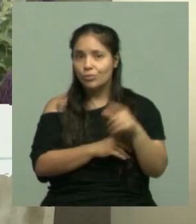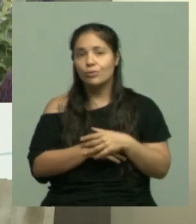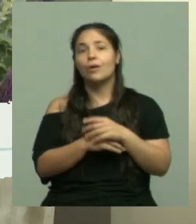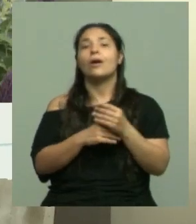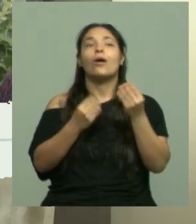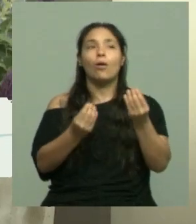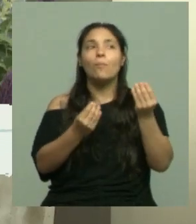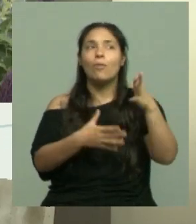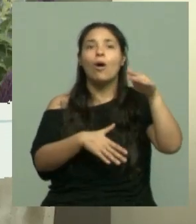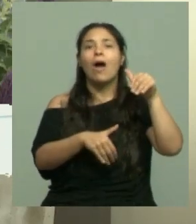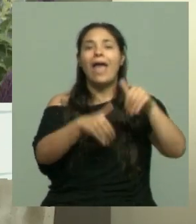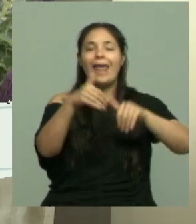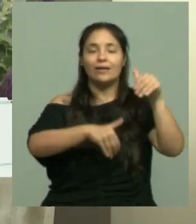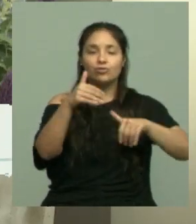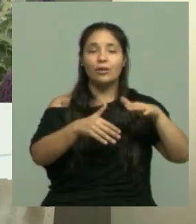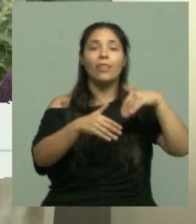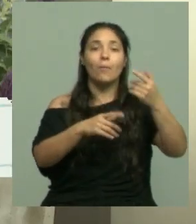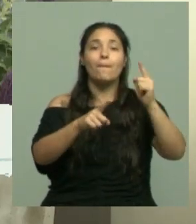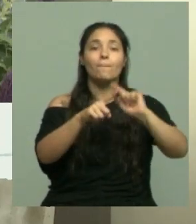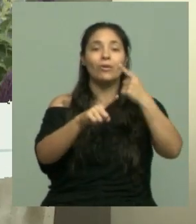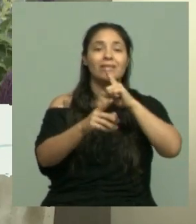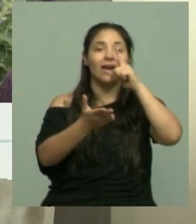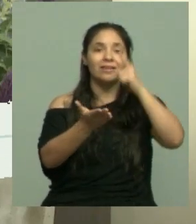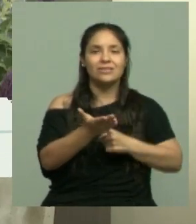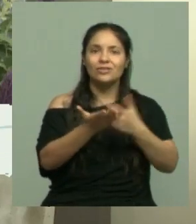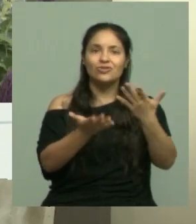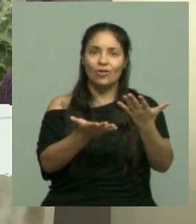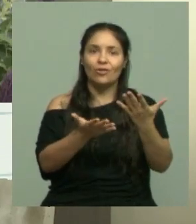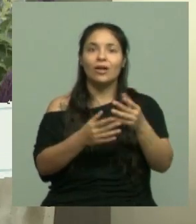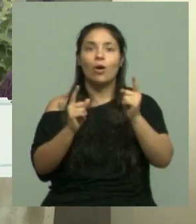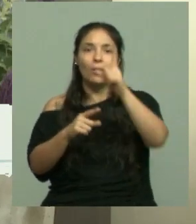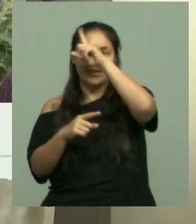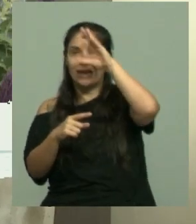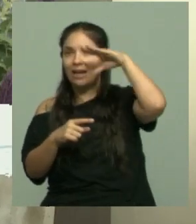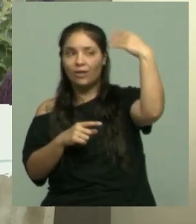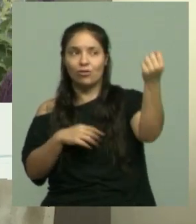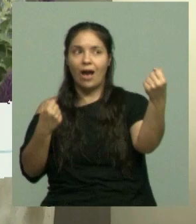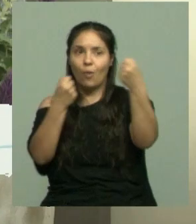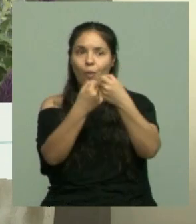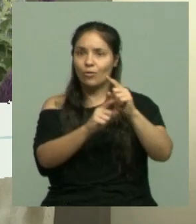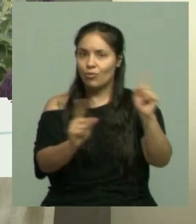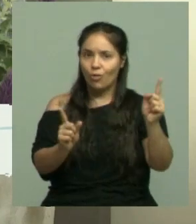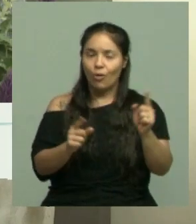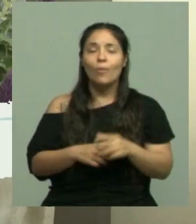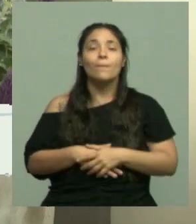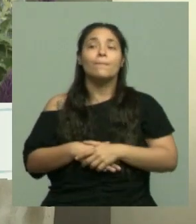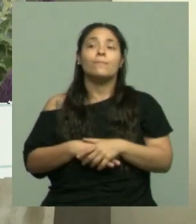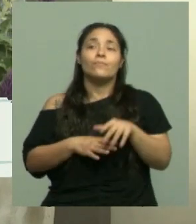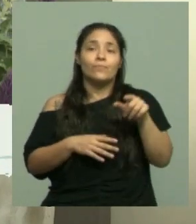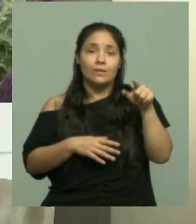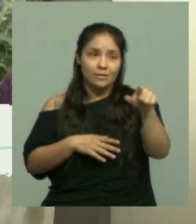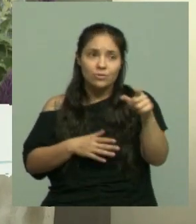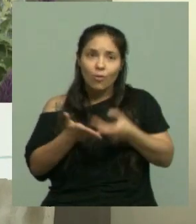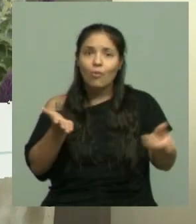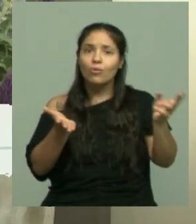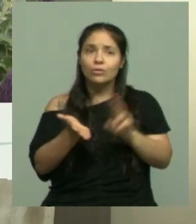proceso electoral que ha sido absolutamente criticado y no acompañado por los organismos internacionales, en el cual lo vuelve a